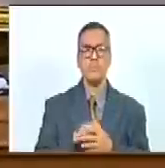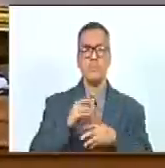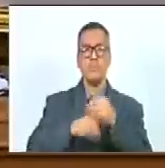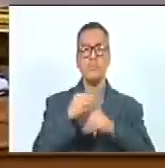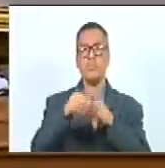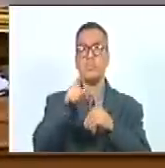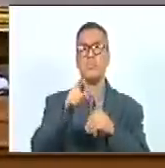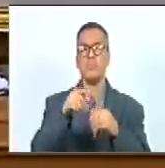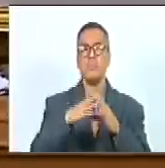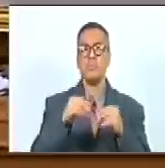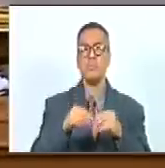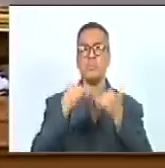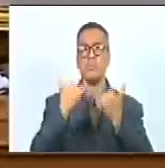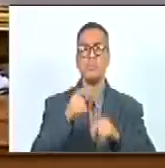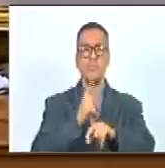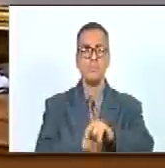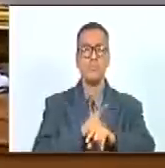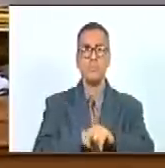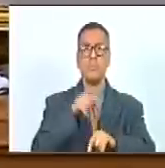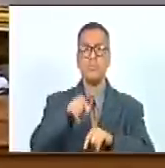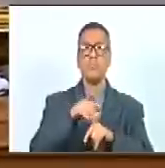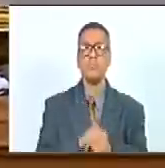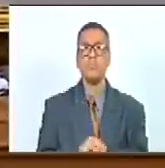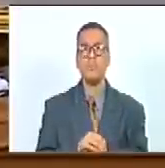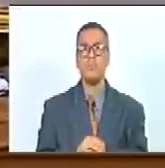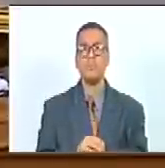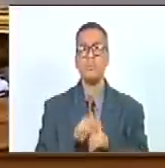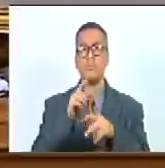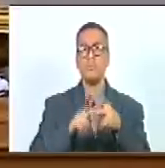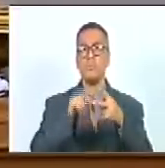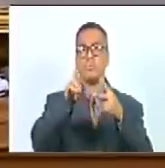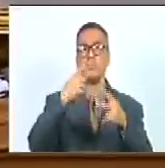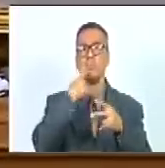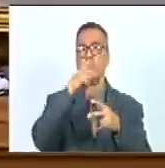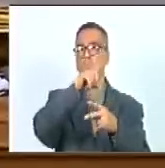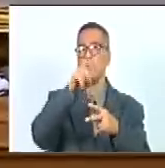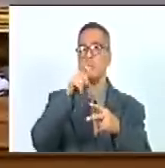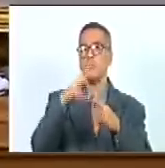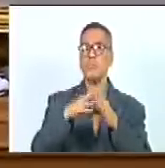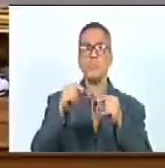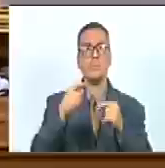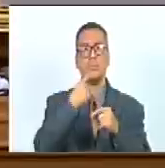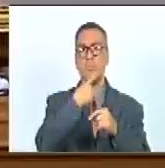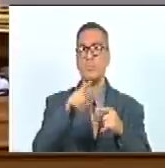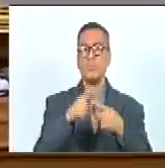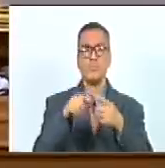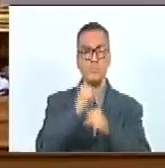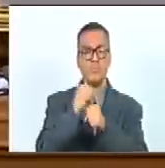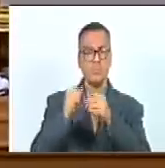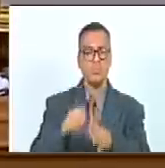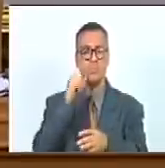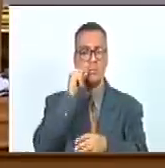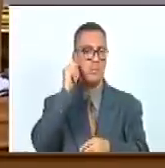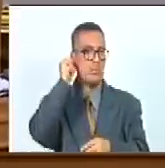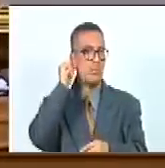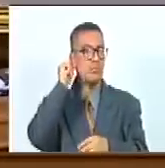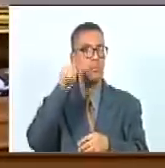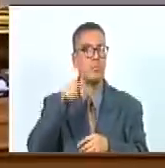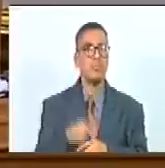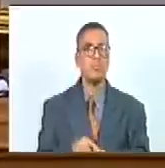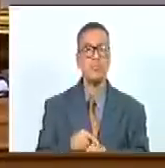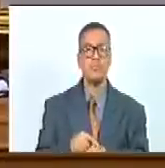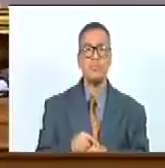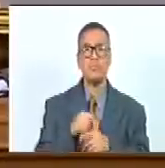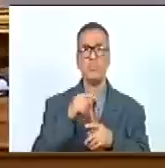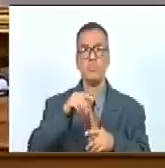Cúmplase entonces a partir de este momento la fecunda consulta con todas y todos, con las trabajadoras y trabajadores con quienes